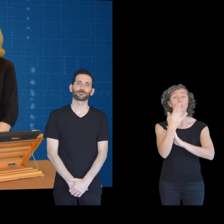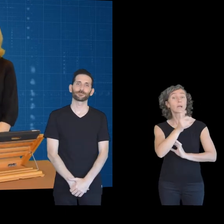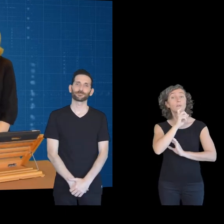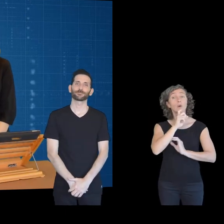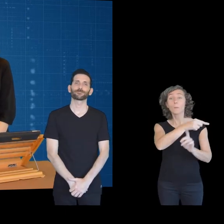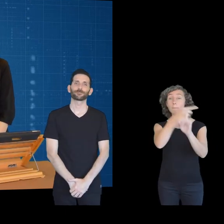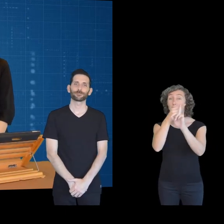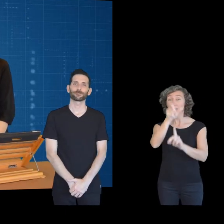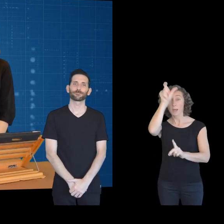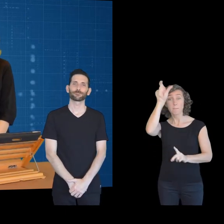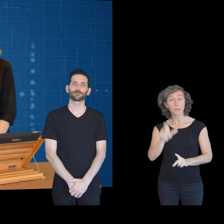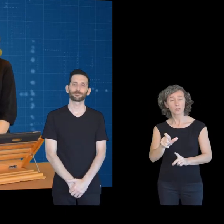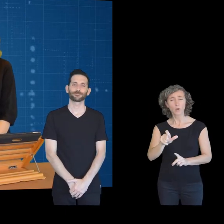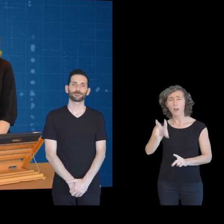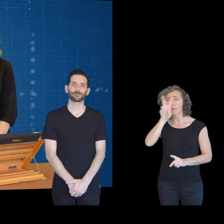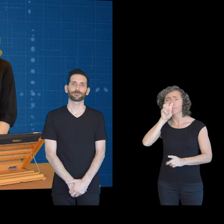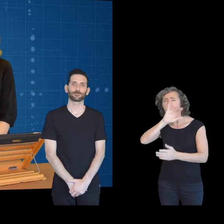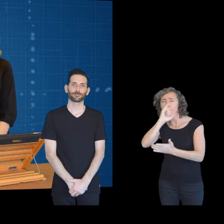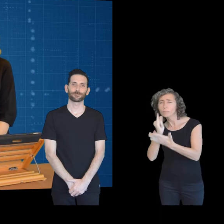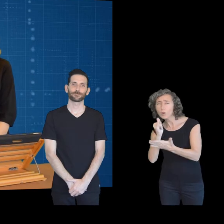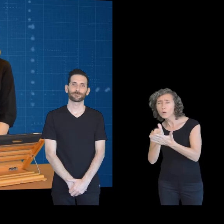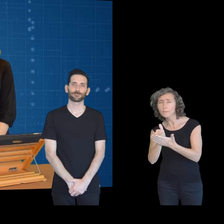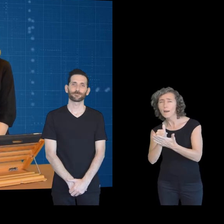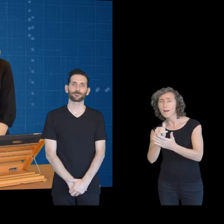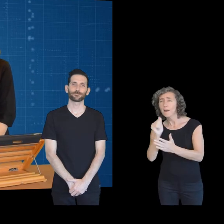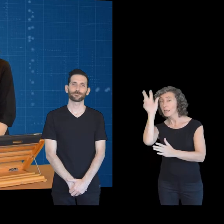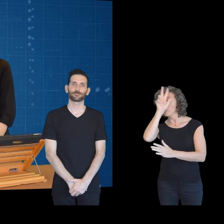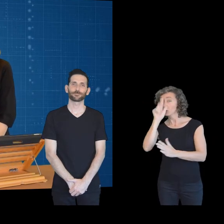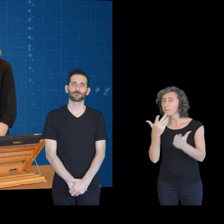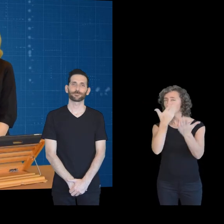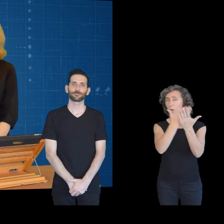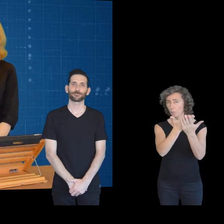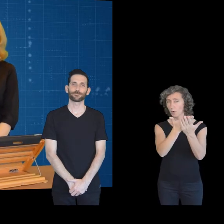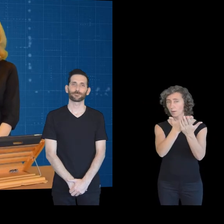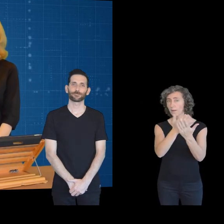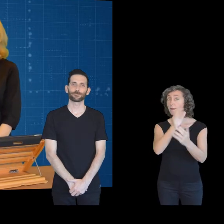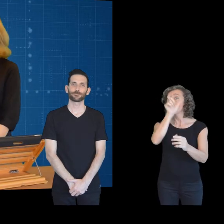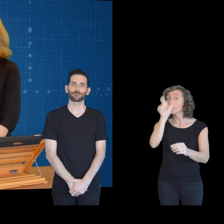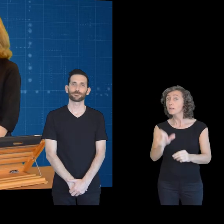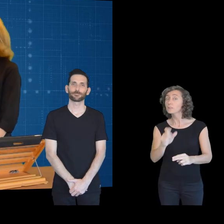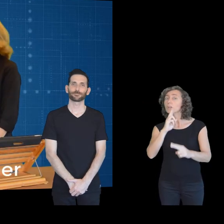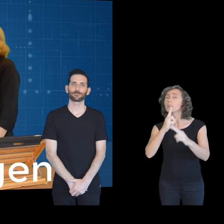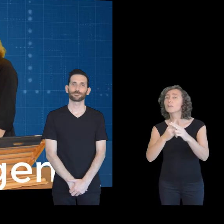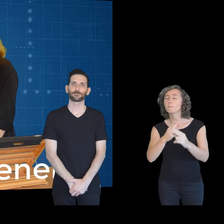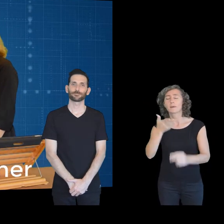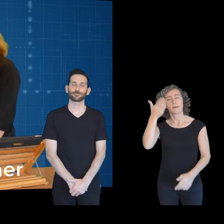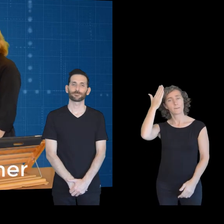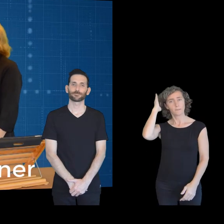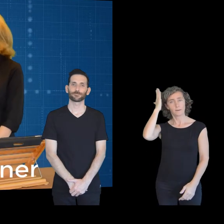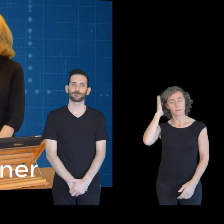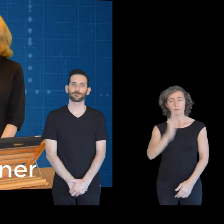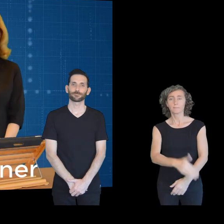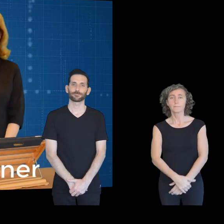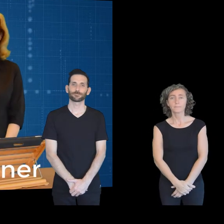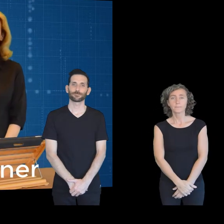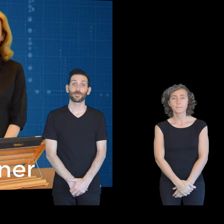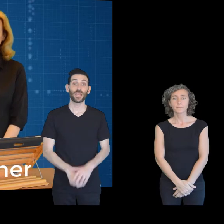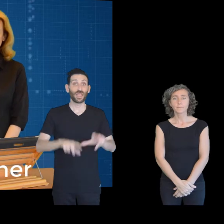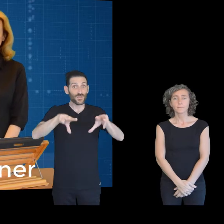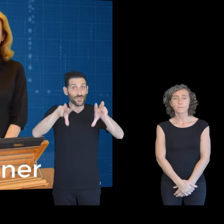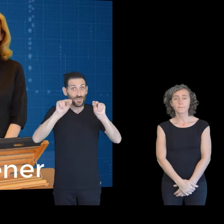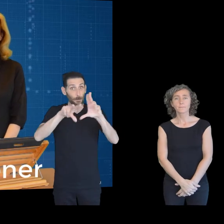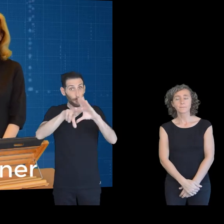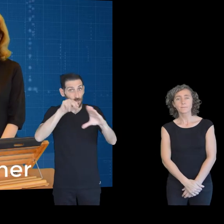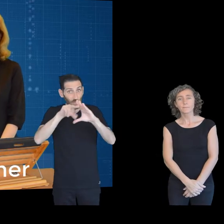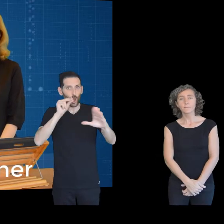idea e quen foi a persoa que propuso esta hipótese a partir dunha serie de indicios, o señor Alfred Wegener. E